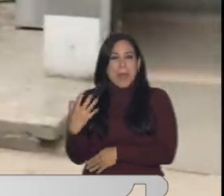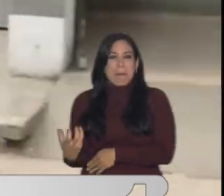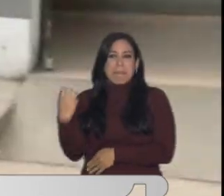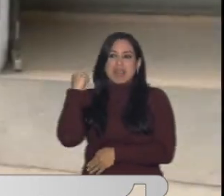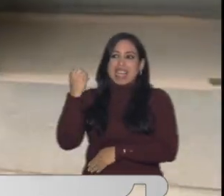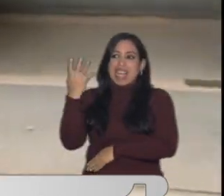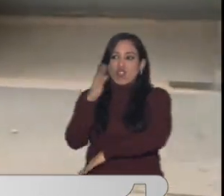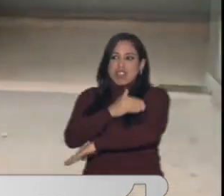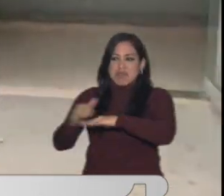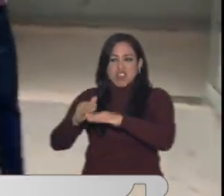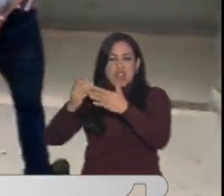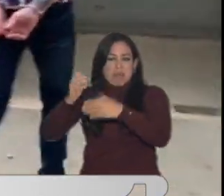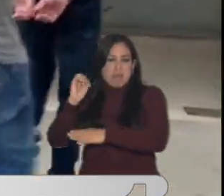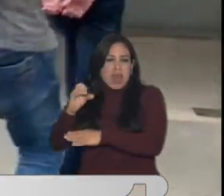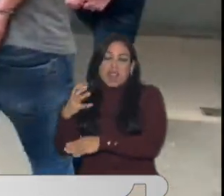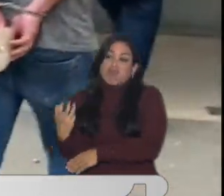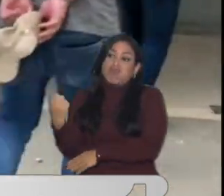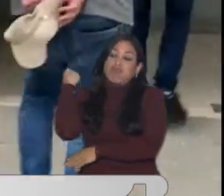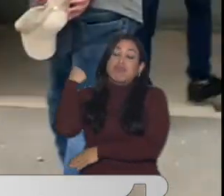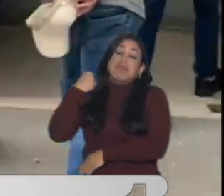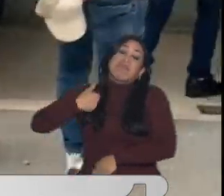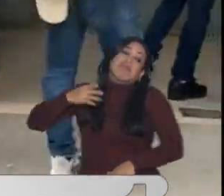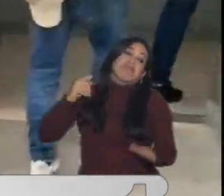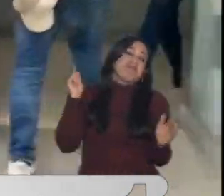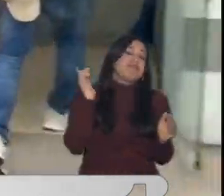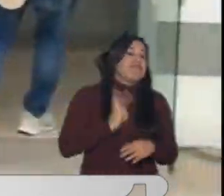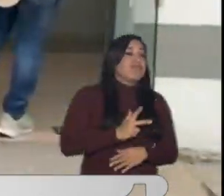de dinero de una entidad bancaria.